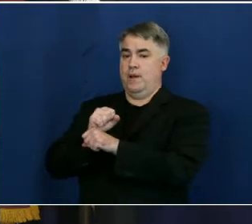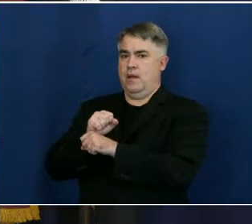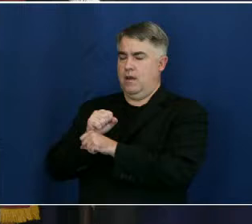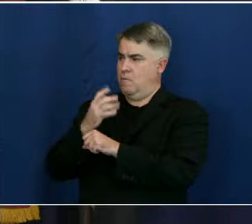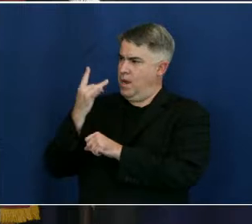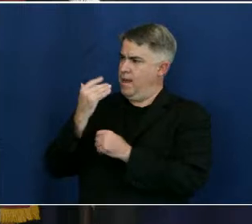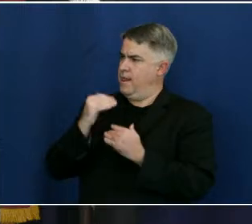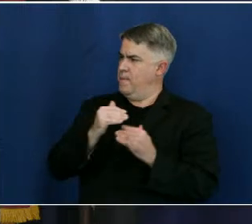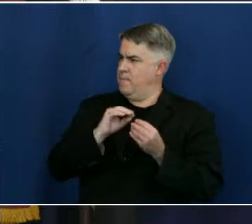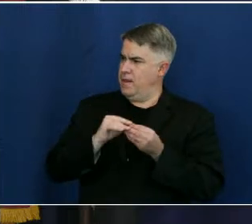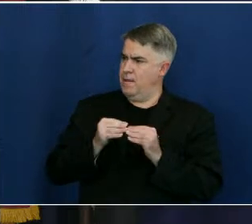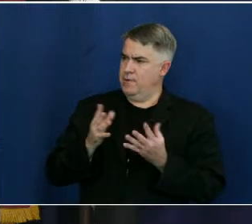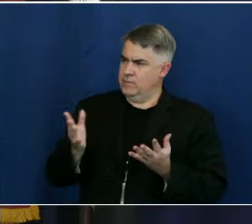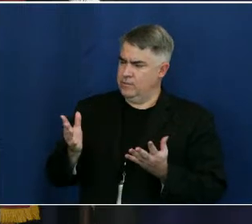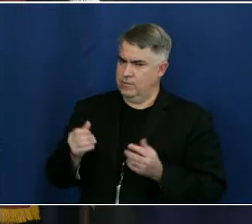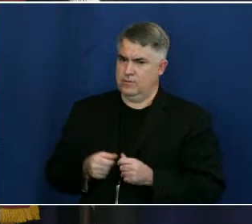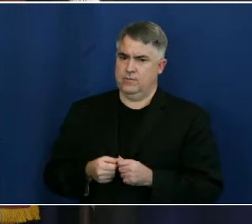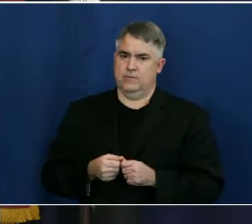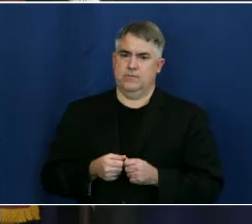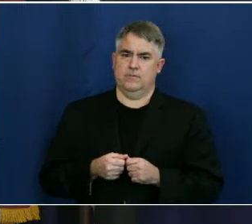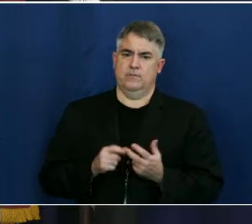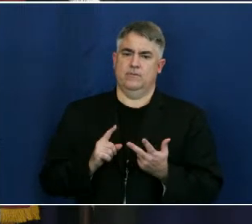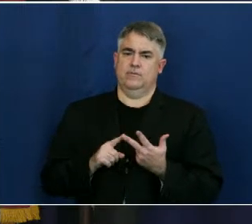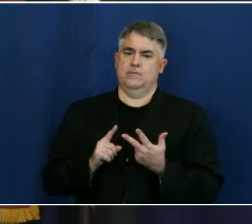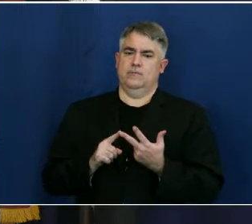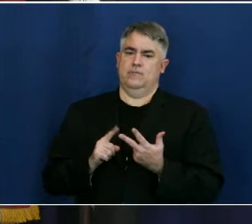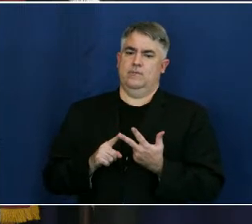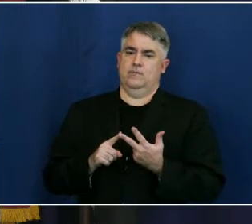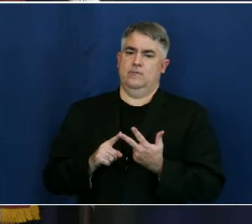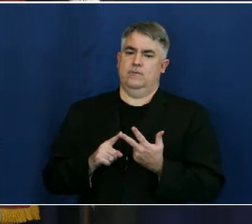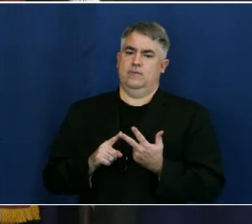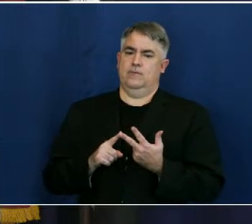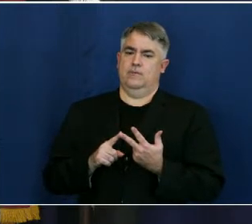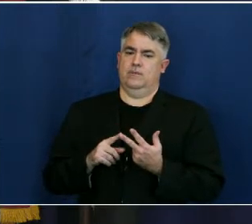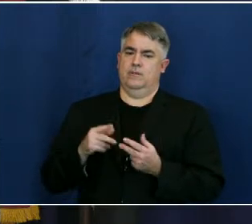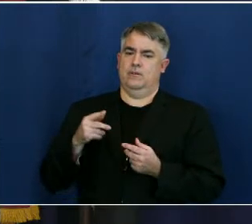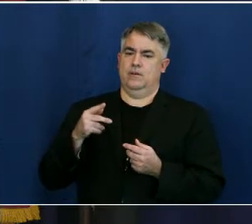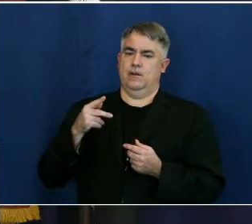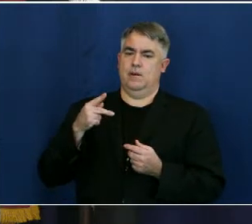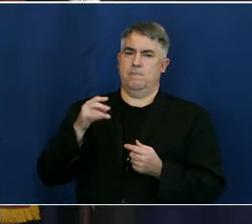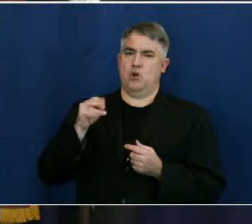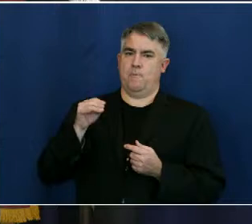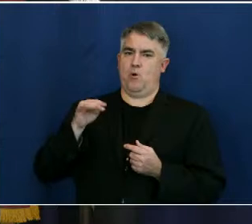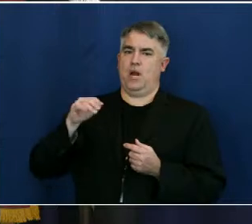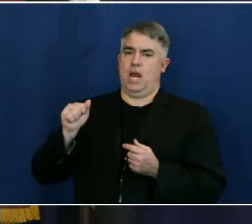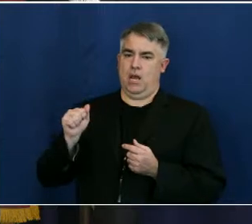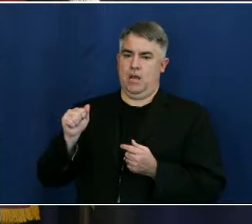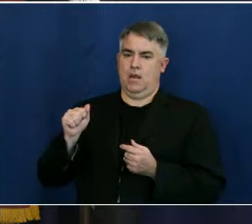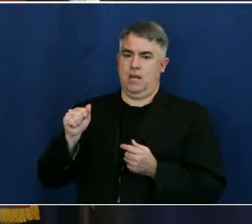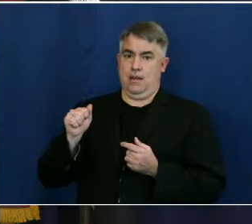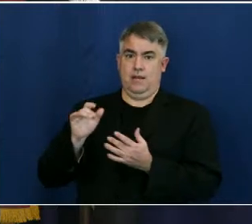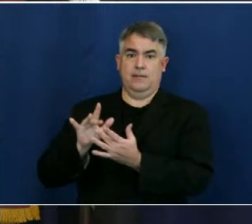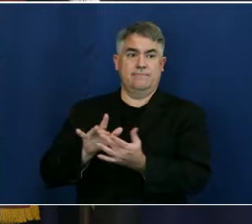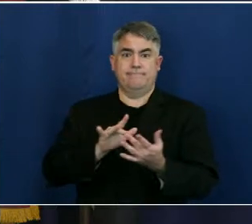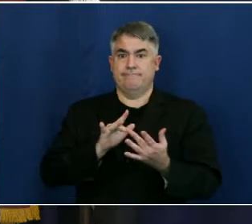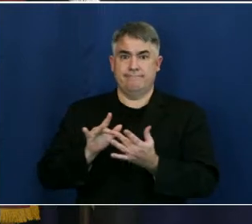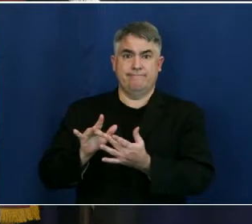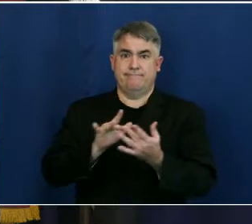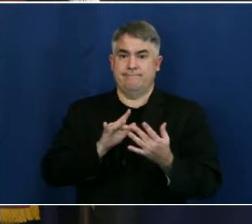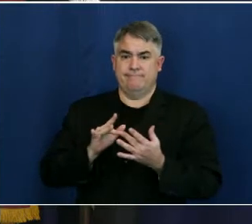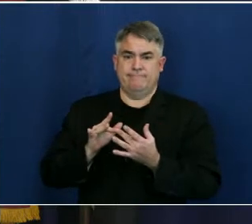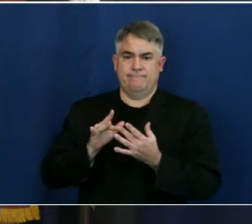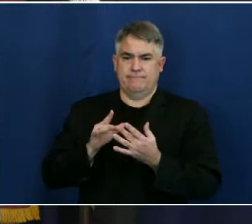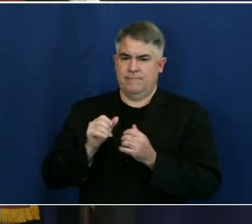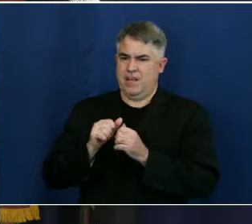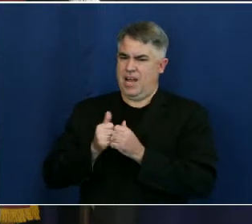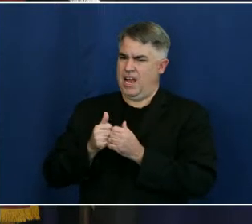And number 3, how will the Promotora's vaccine outreach program work? How will they reach out to elders, or do